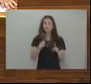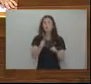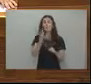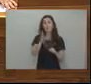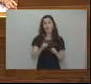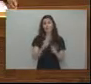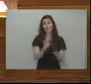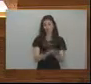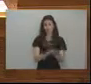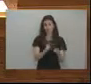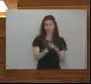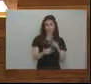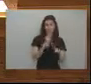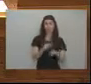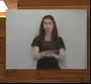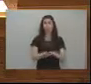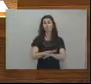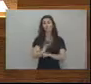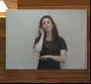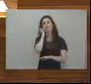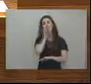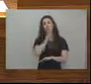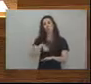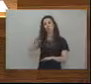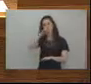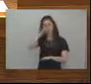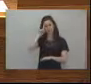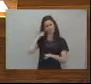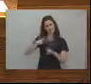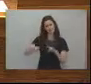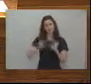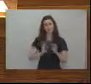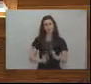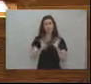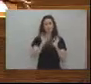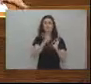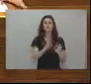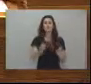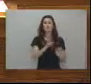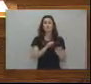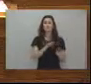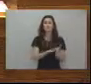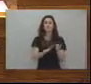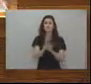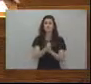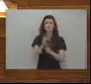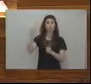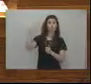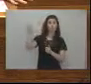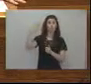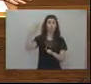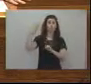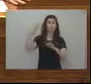otra cosa es el Gobierno de Rajoy, que el modelo que ha implementado el Partido Popular en otras comunidades, donde han privatizado hasta el sol han